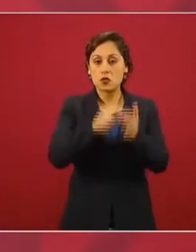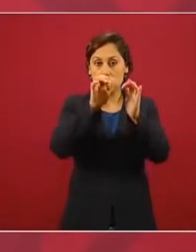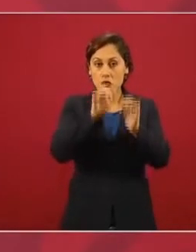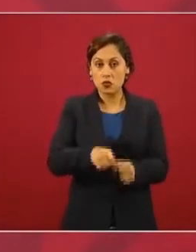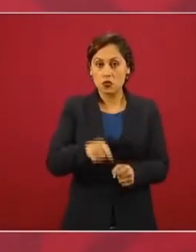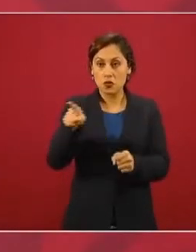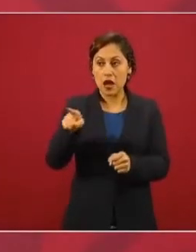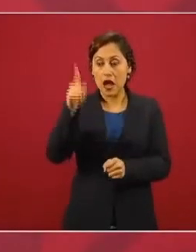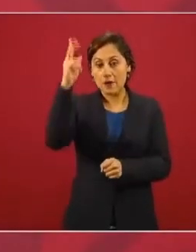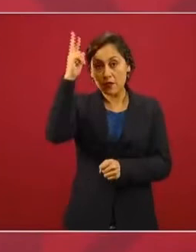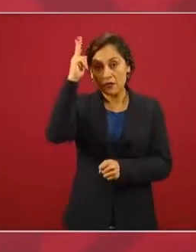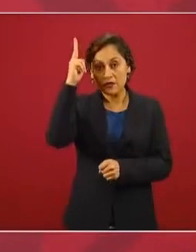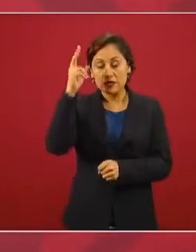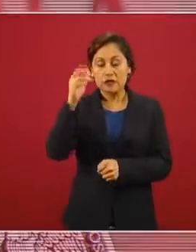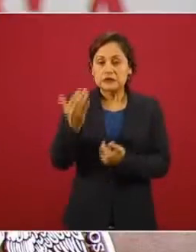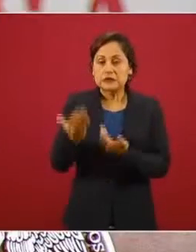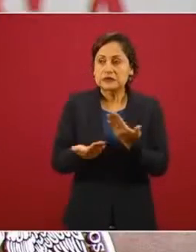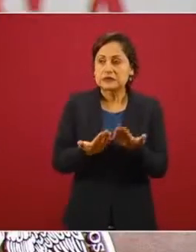con usted,